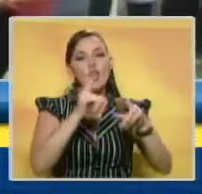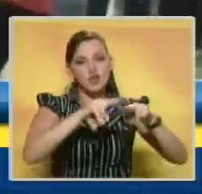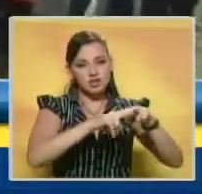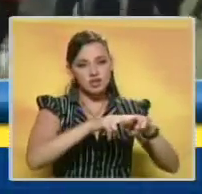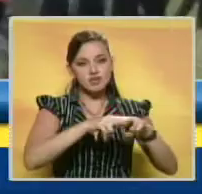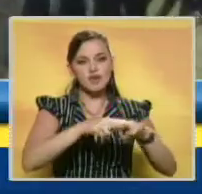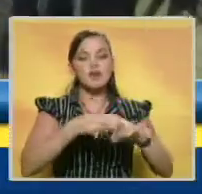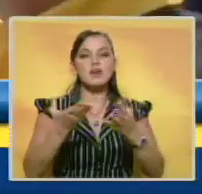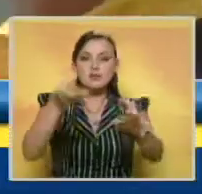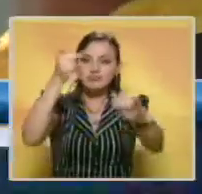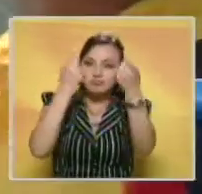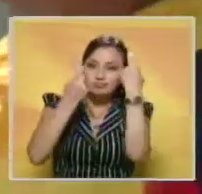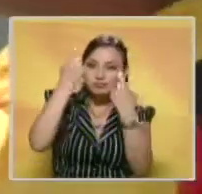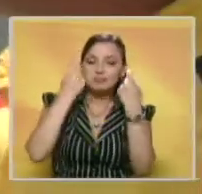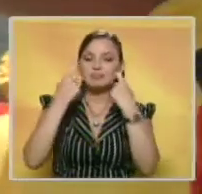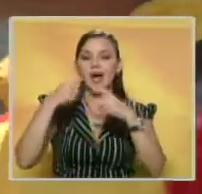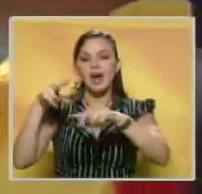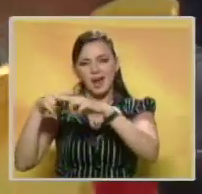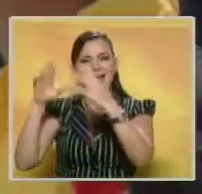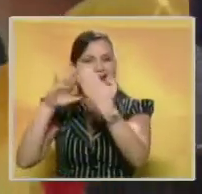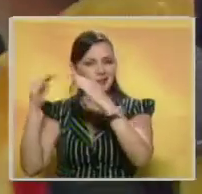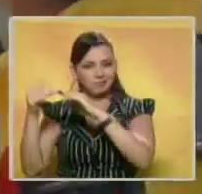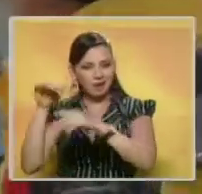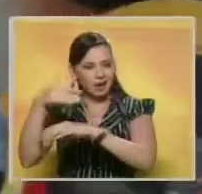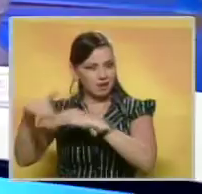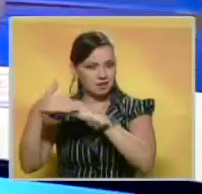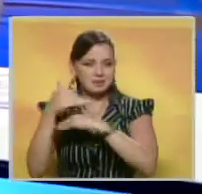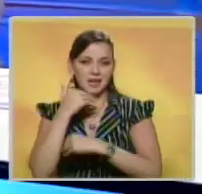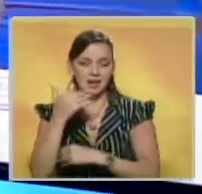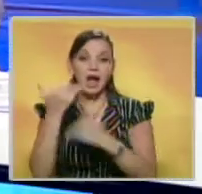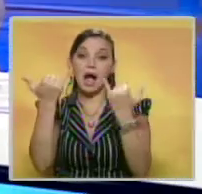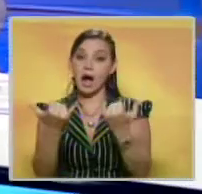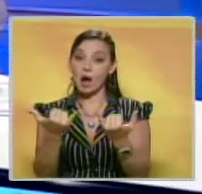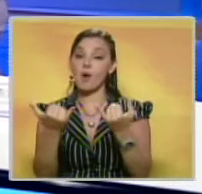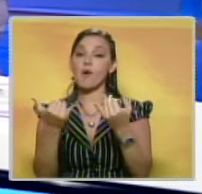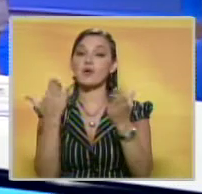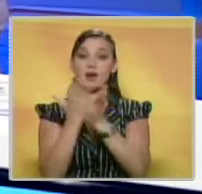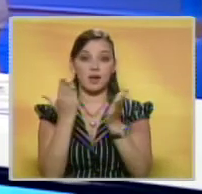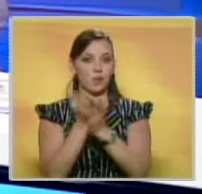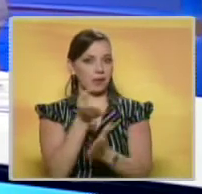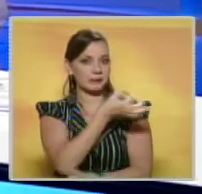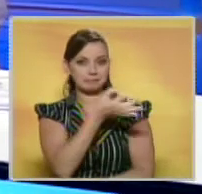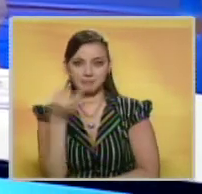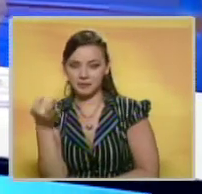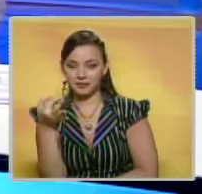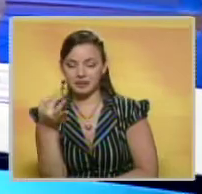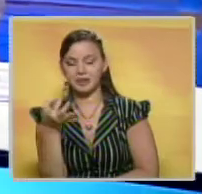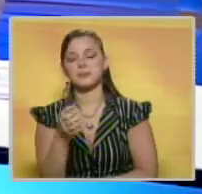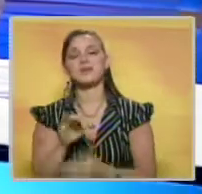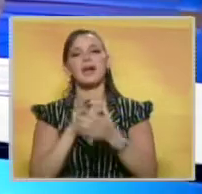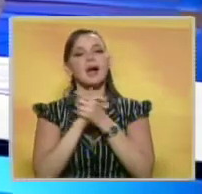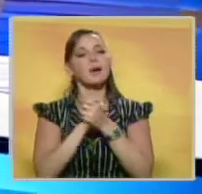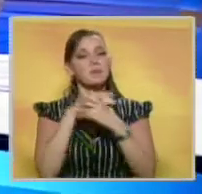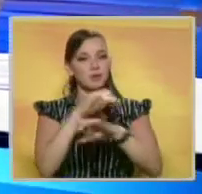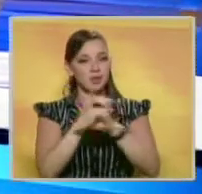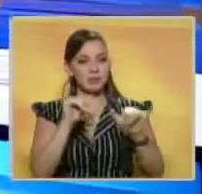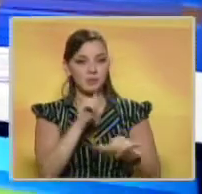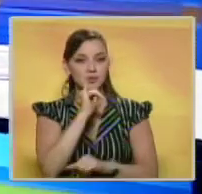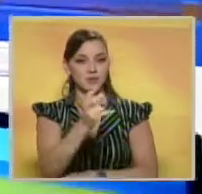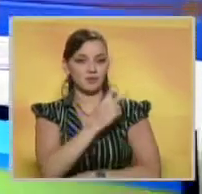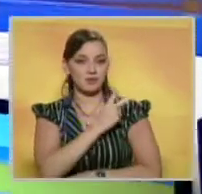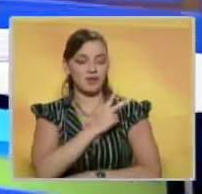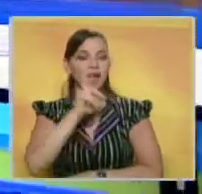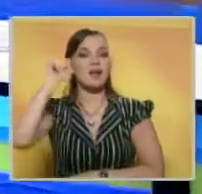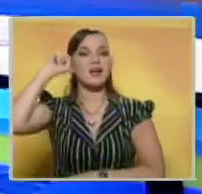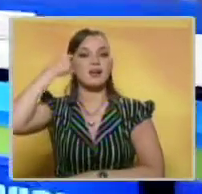esta estructura cuenta con todas las condiciones aptas. Amigos, hasta aquí la presente emisión de su Noticiero Venevisión. Y